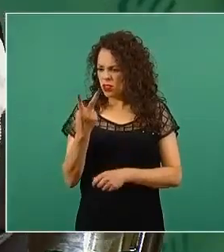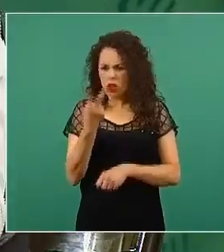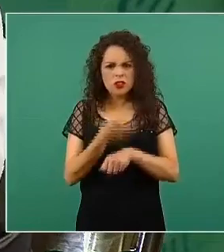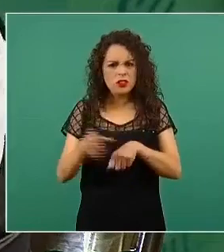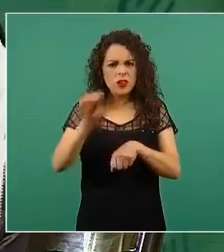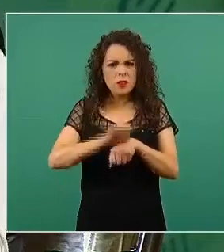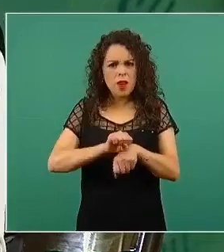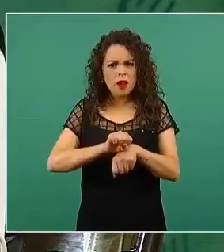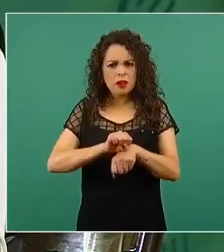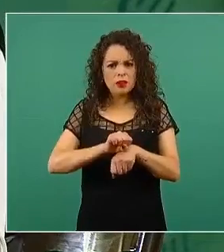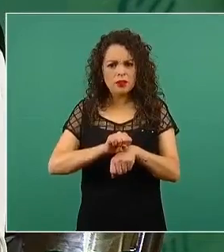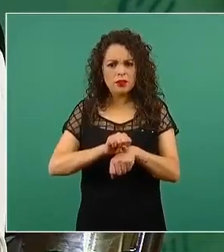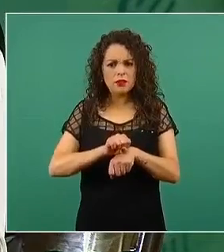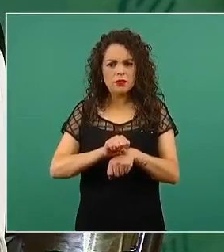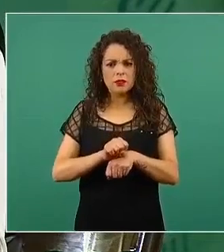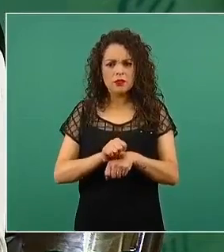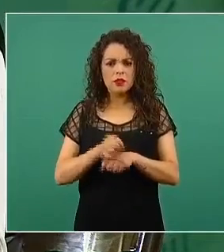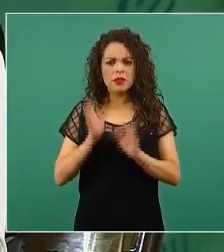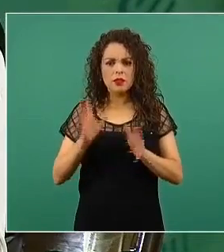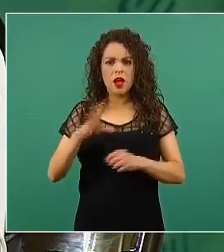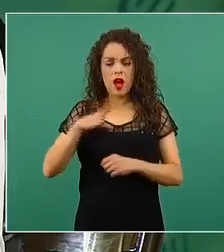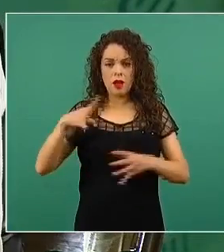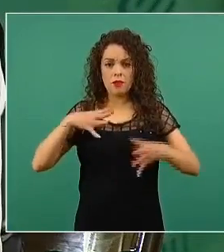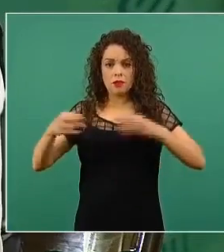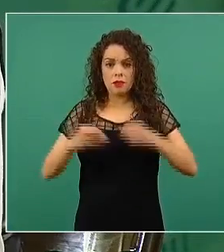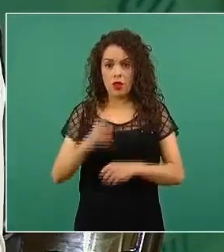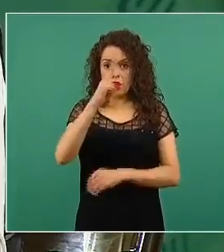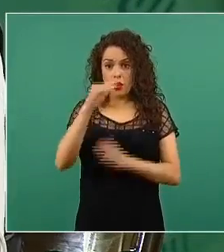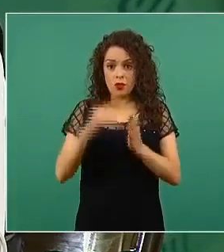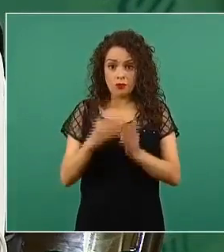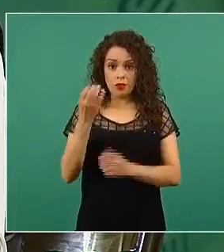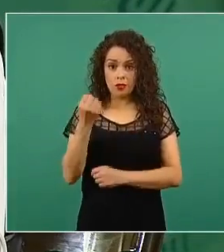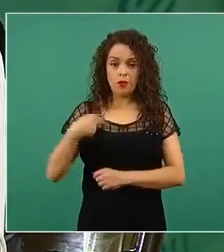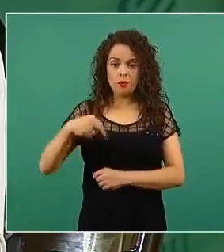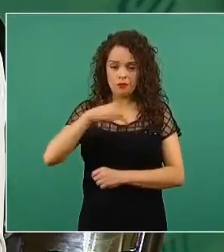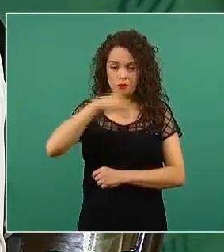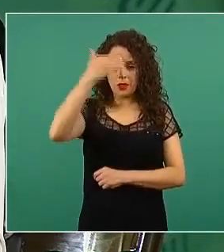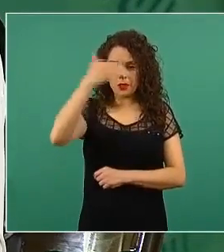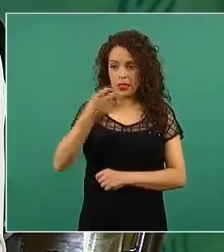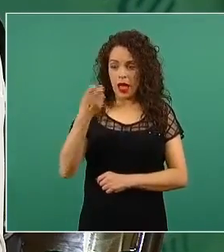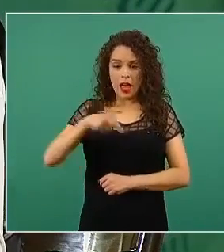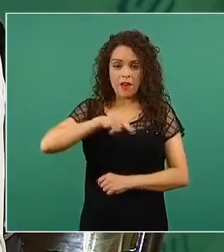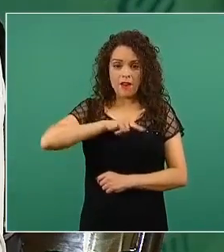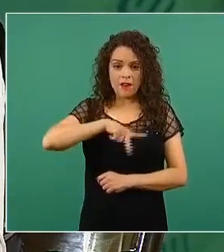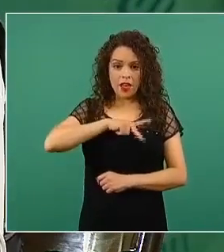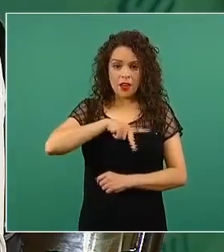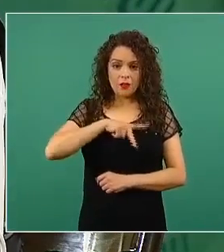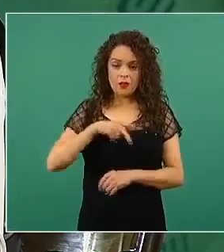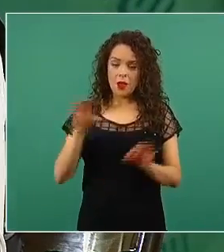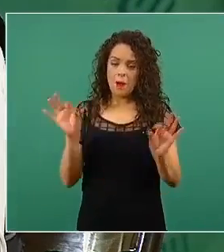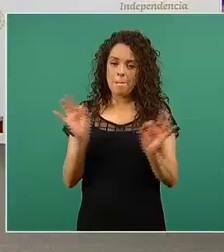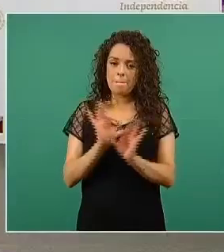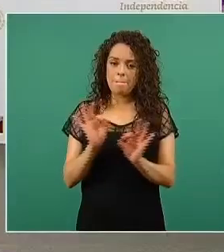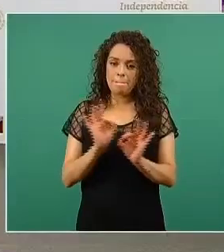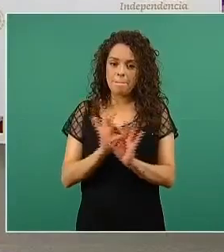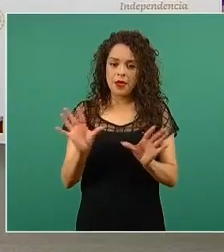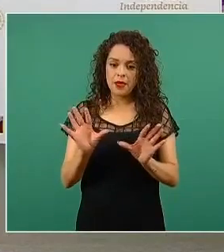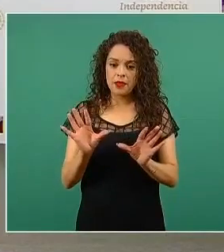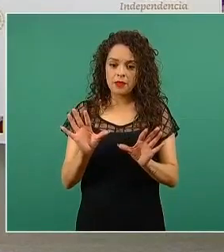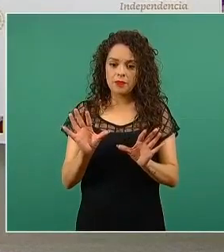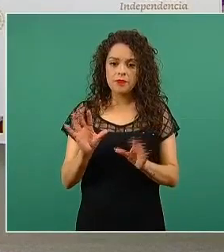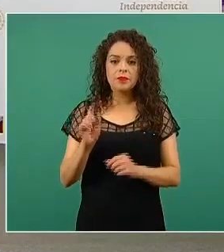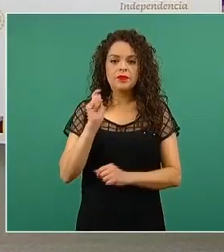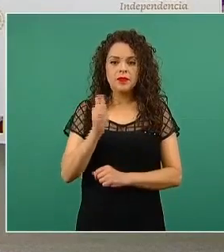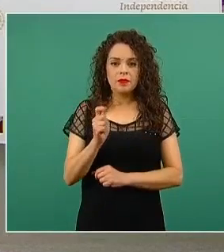de instalada la pandemia de 2009, sabíamos que el virus era sensible, o sea que